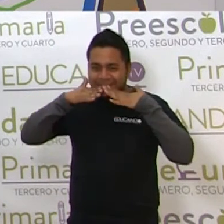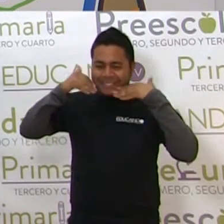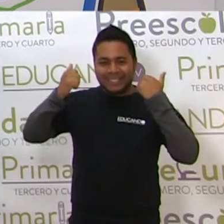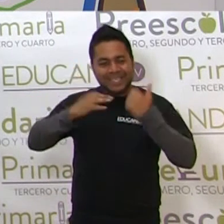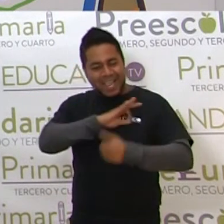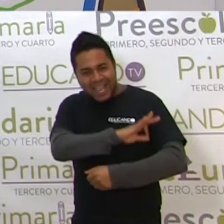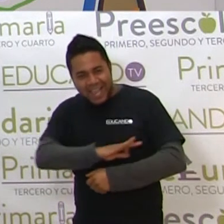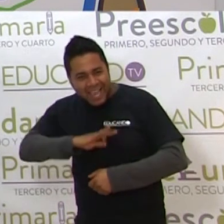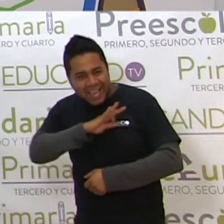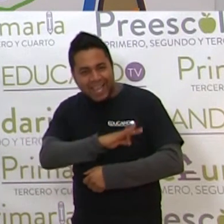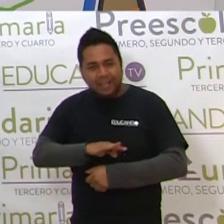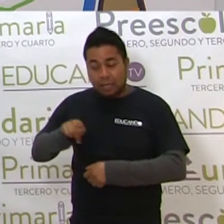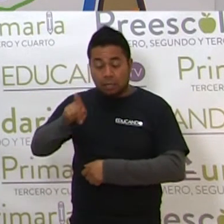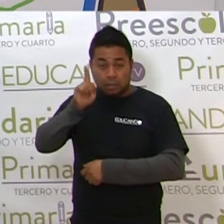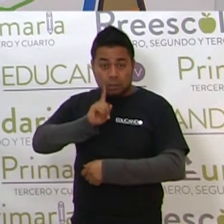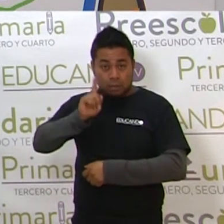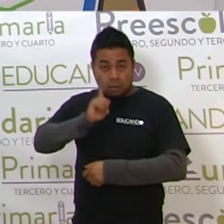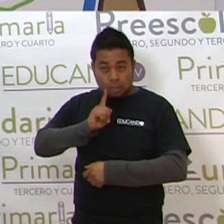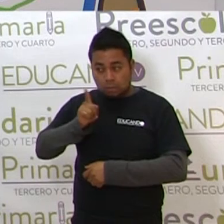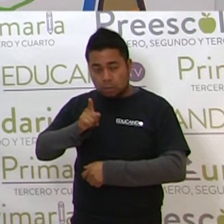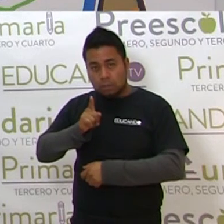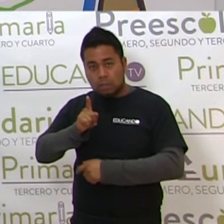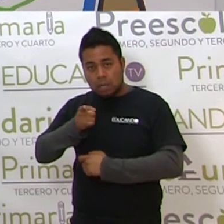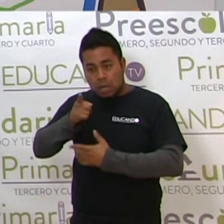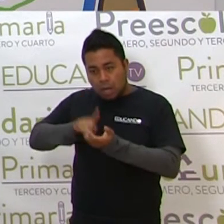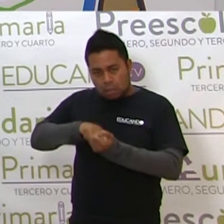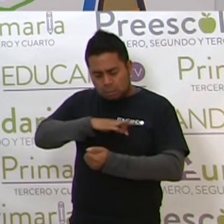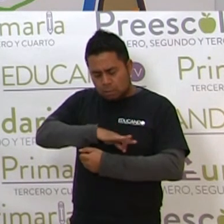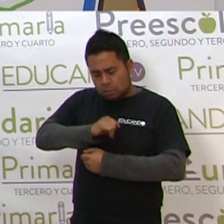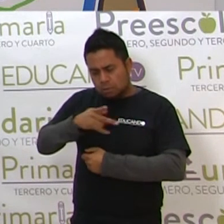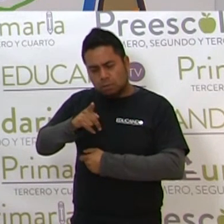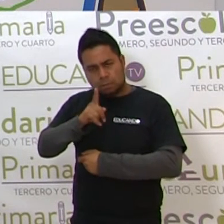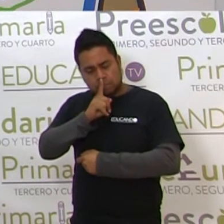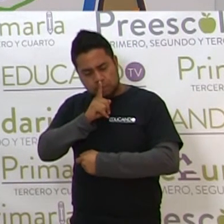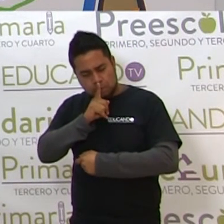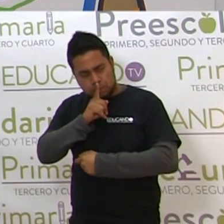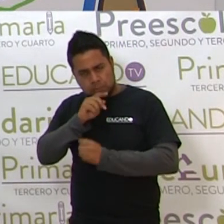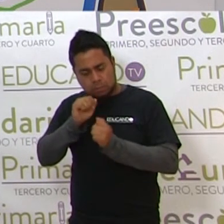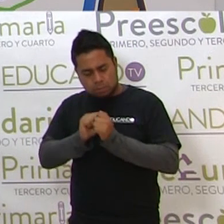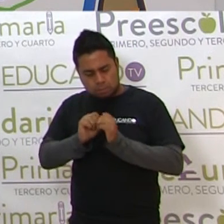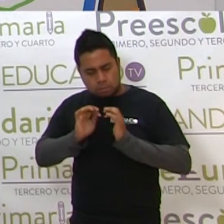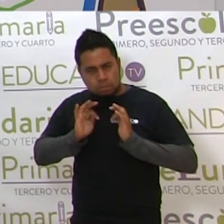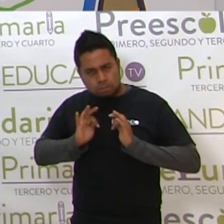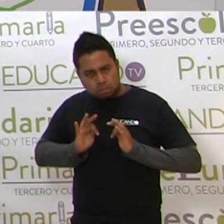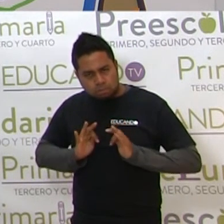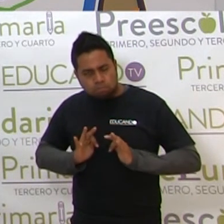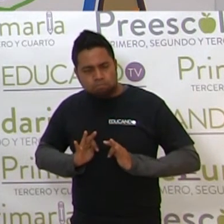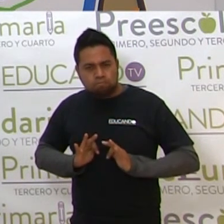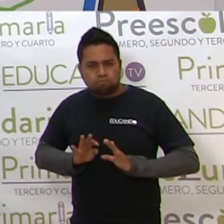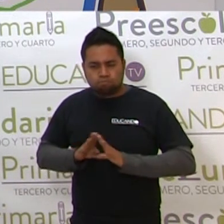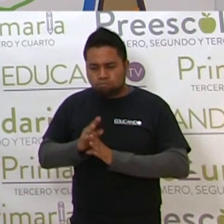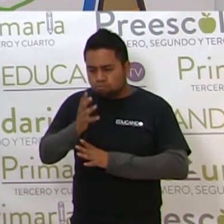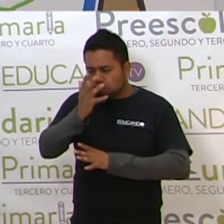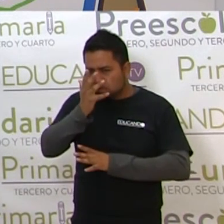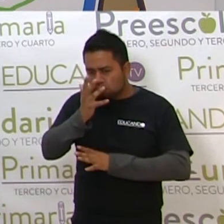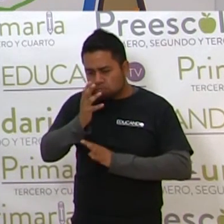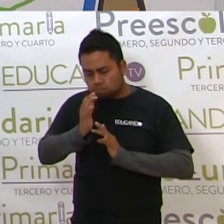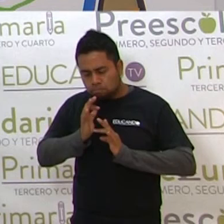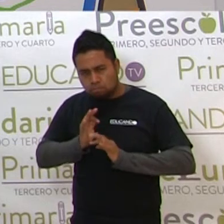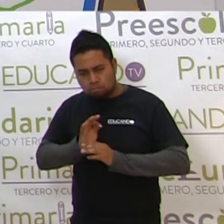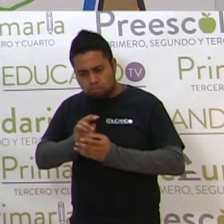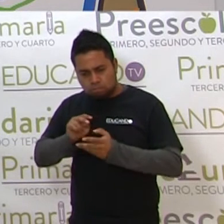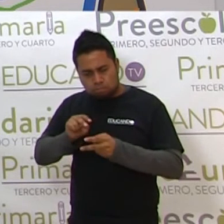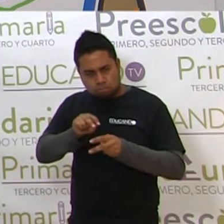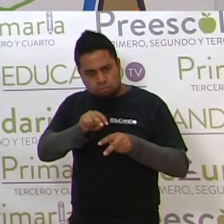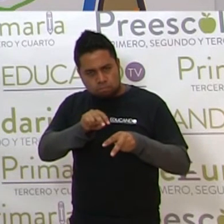felicidad ella no es que no sea feliz Ella es más ceremoniosa más pausada más tranquila